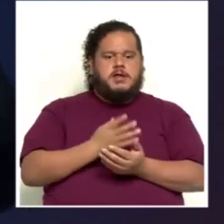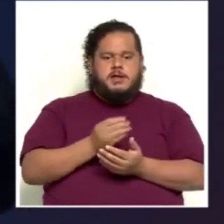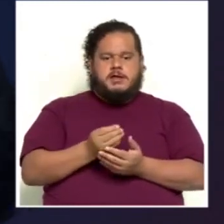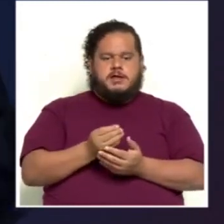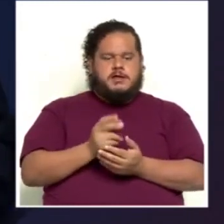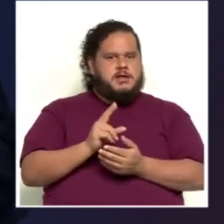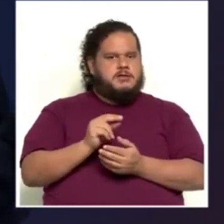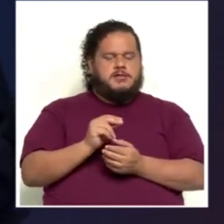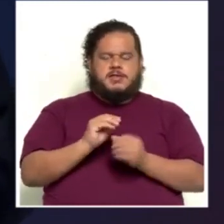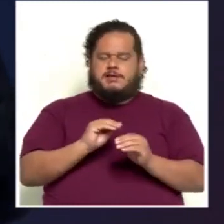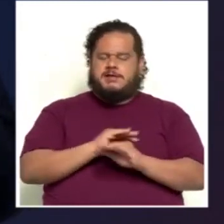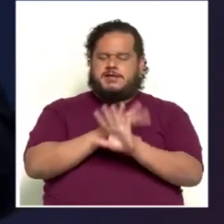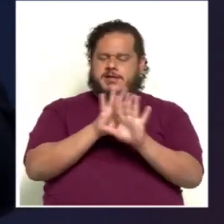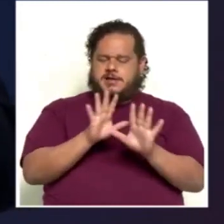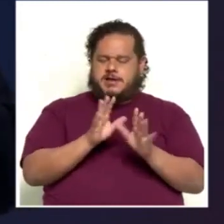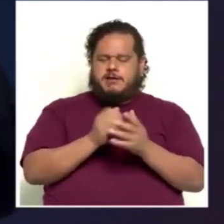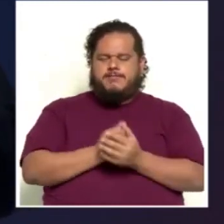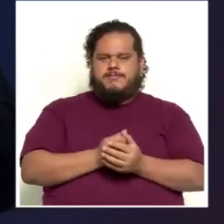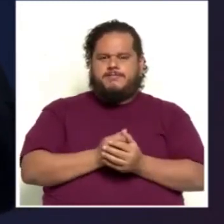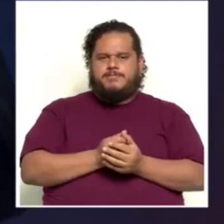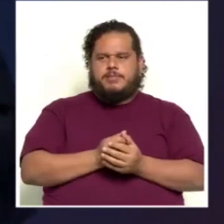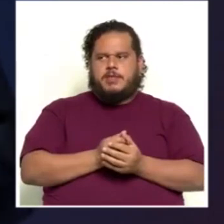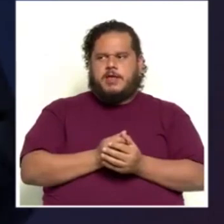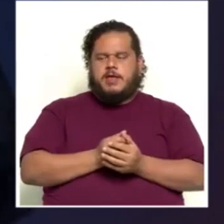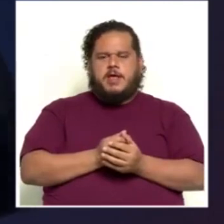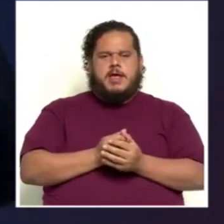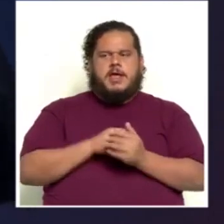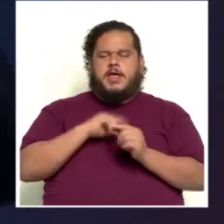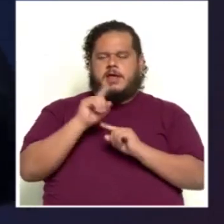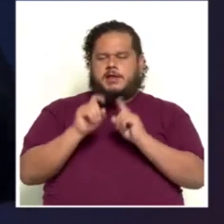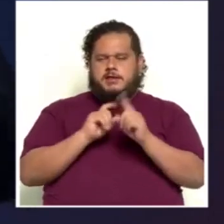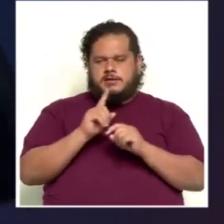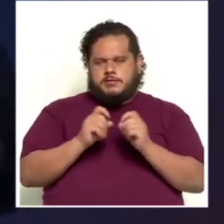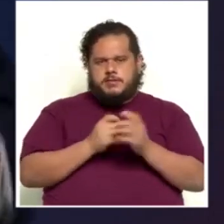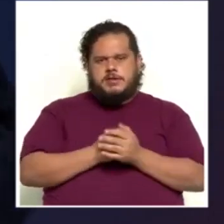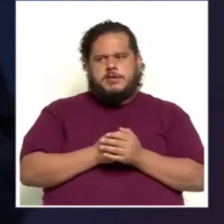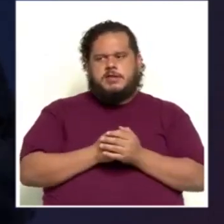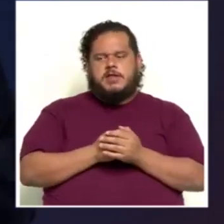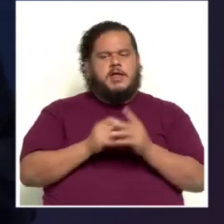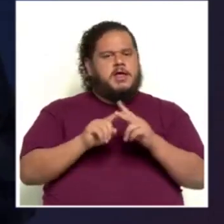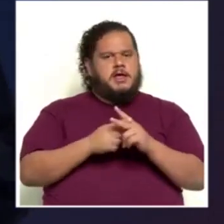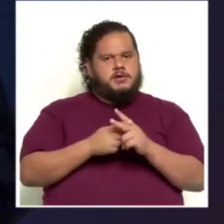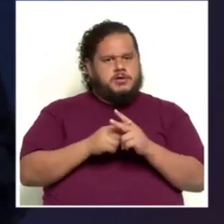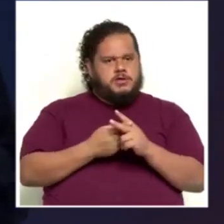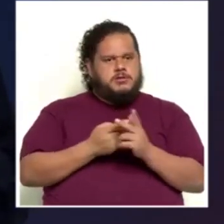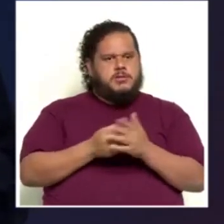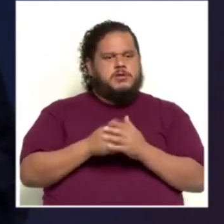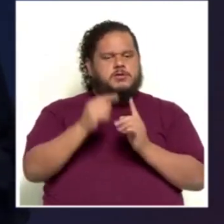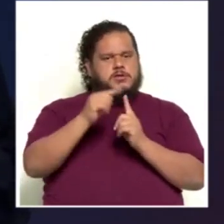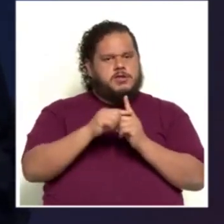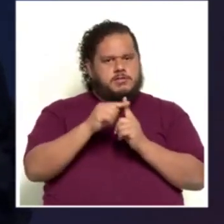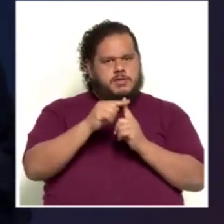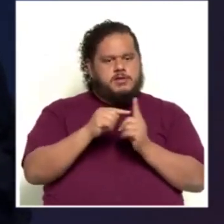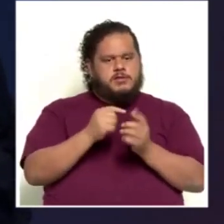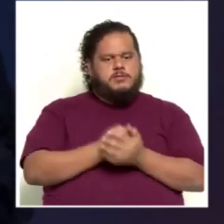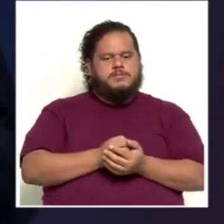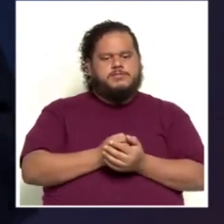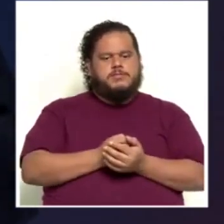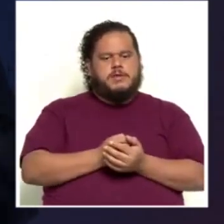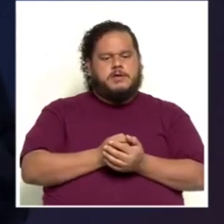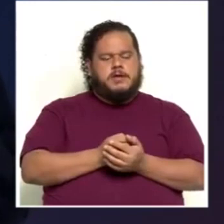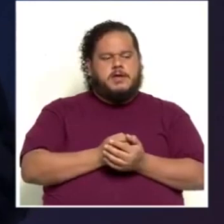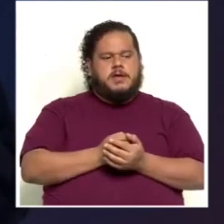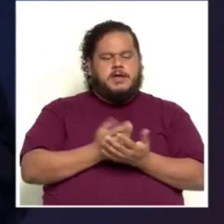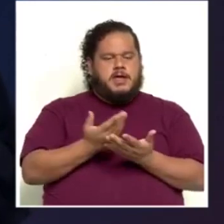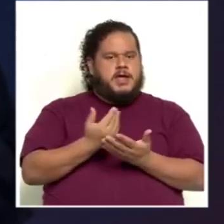no estaba tan claro en las encuestas, en los instrumentos de medición